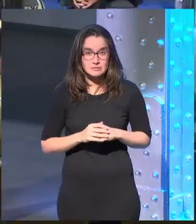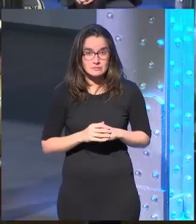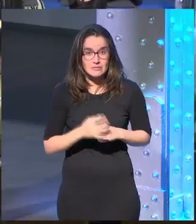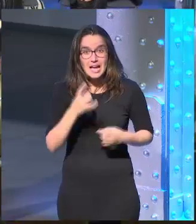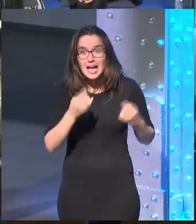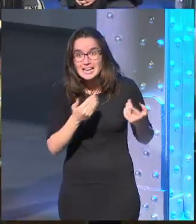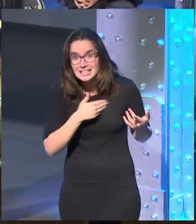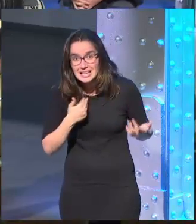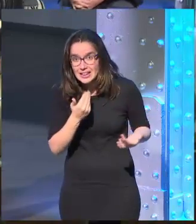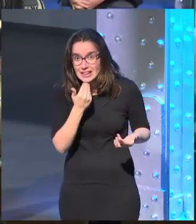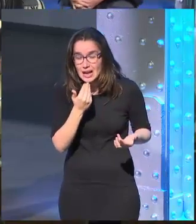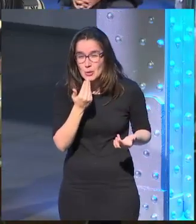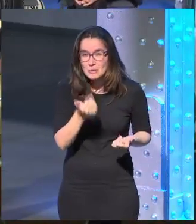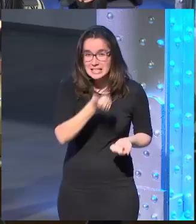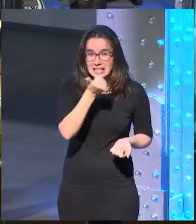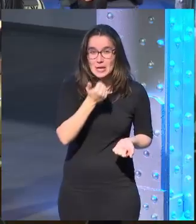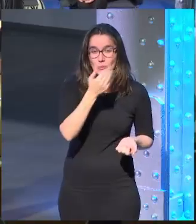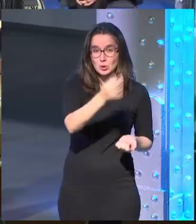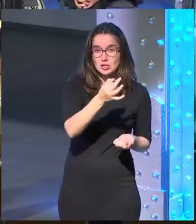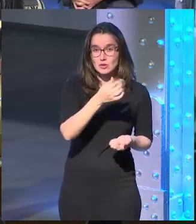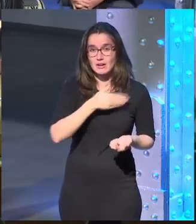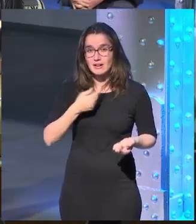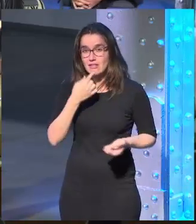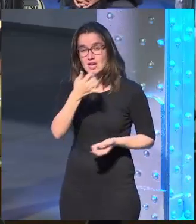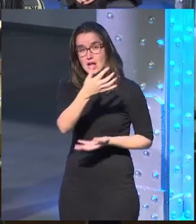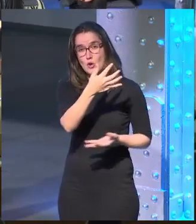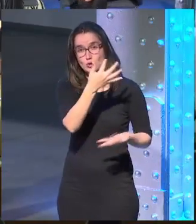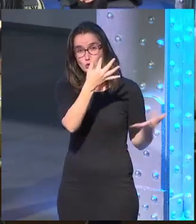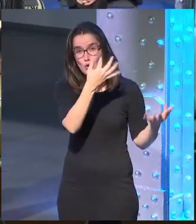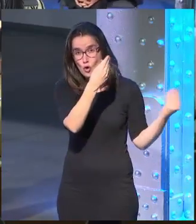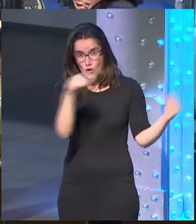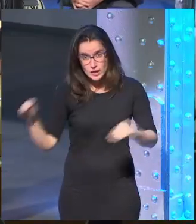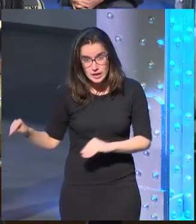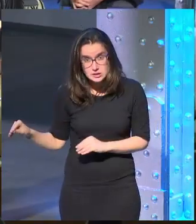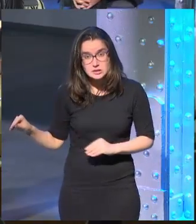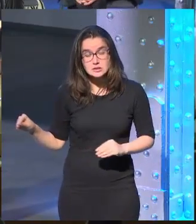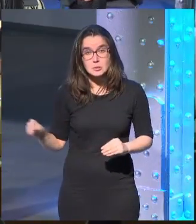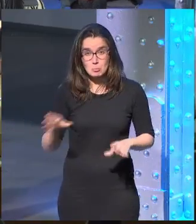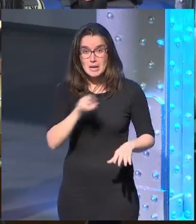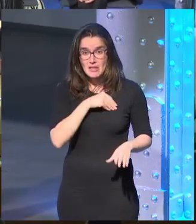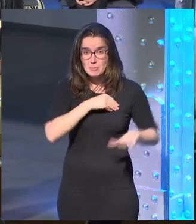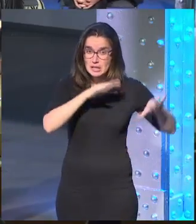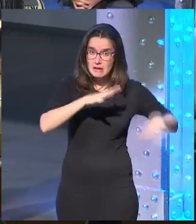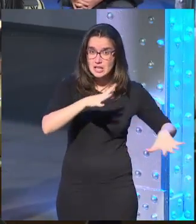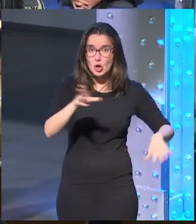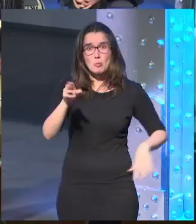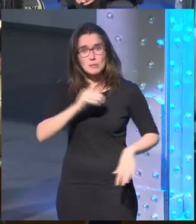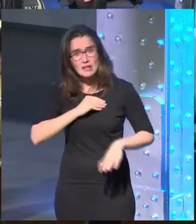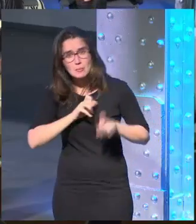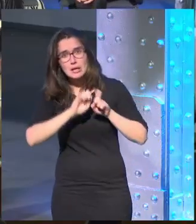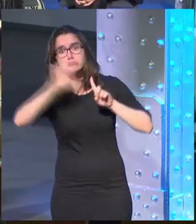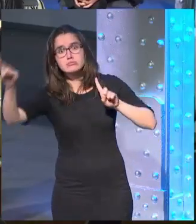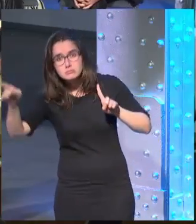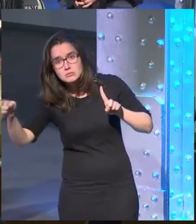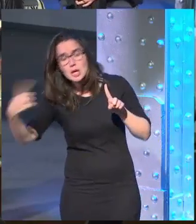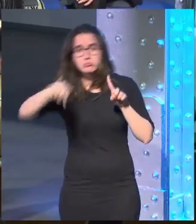más? ¿Algo positivo que quieran decirle a los jóvenes que hay hoy aquí? ¿Que se queden? ¿Merece la pena quedarse o merece la pena irse y volver? O